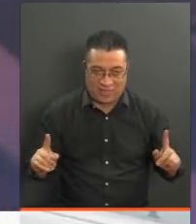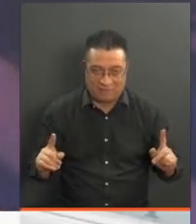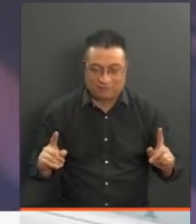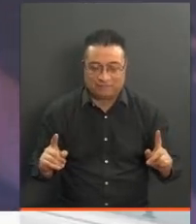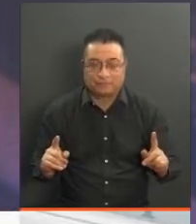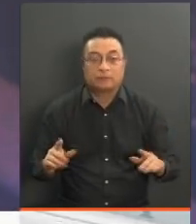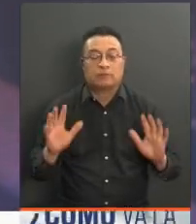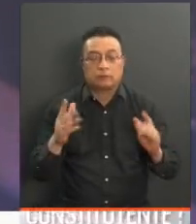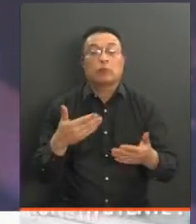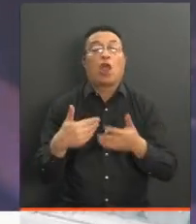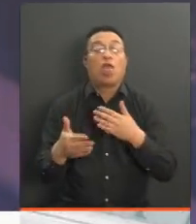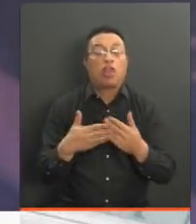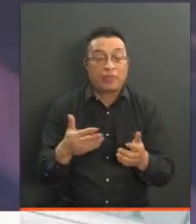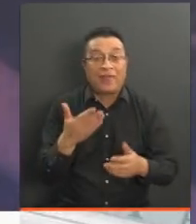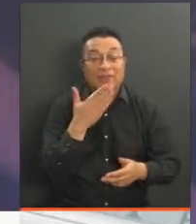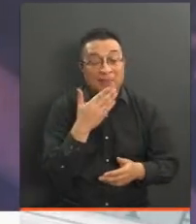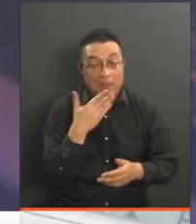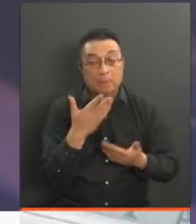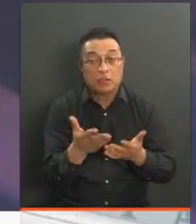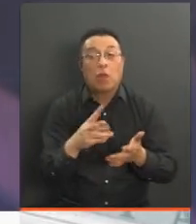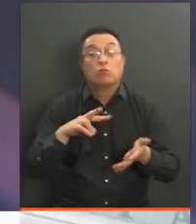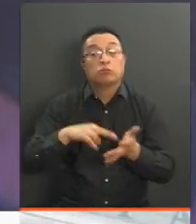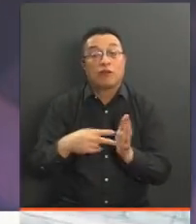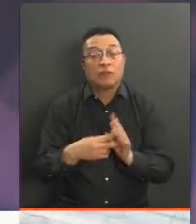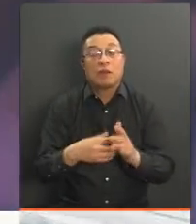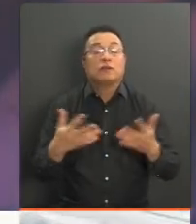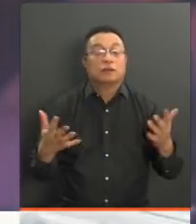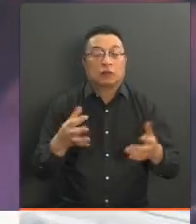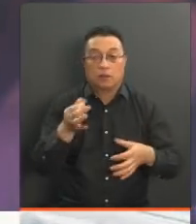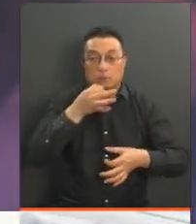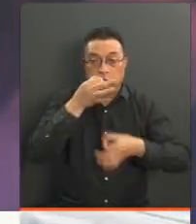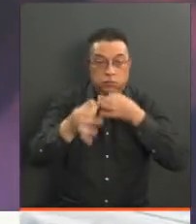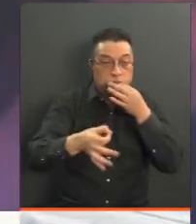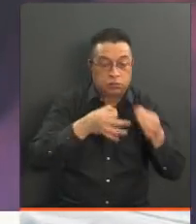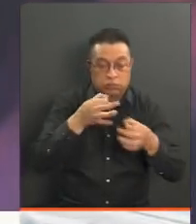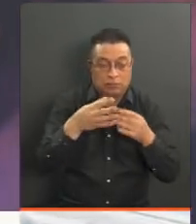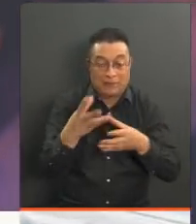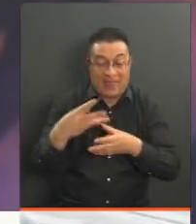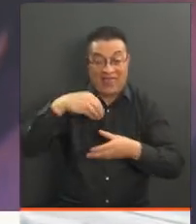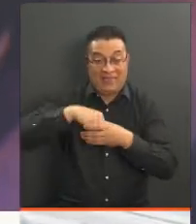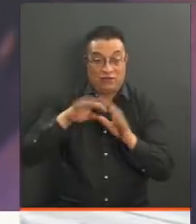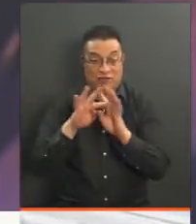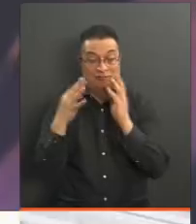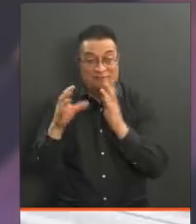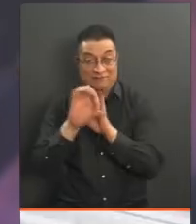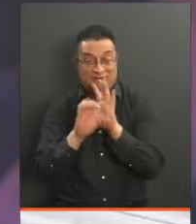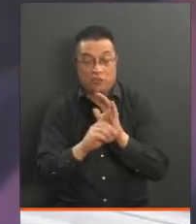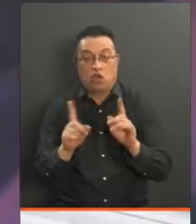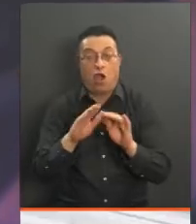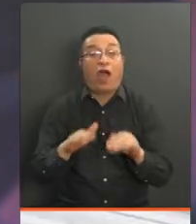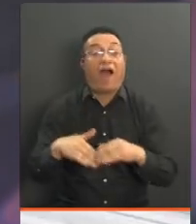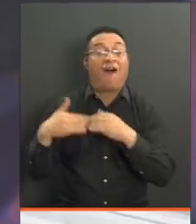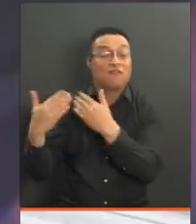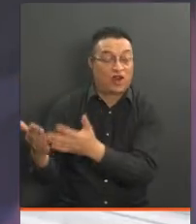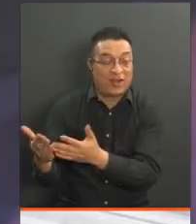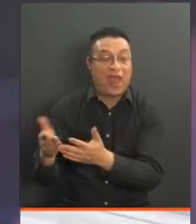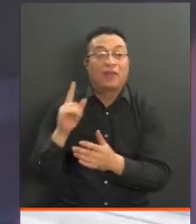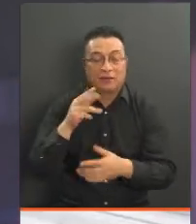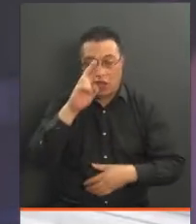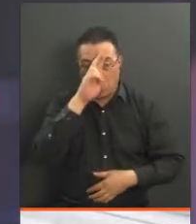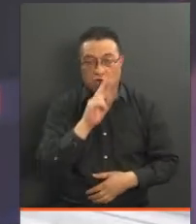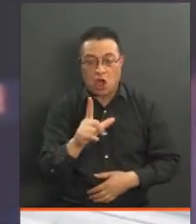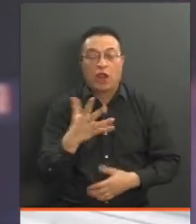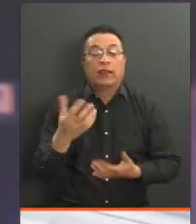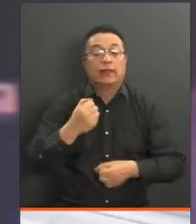se ha producido también una polémica? Ha sido por declaraciones, pero no dentro de la convención constitucional, sino fuera, pero del rol y del actuar